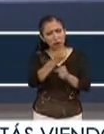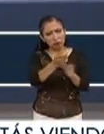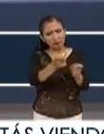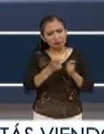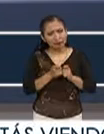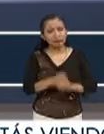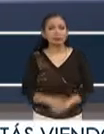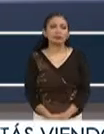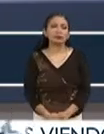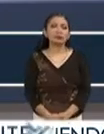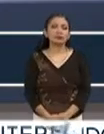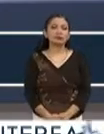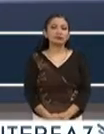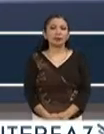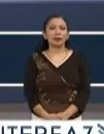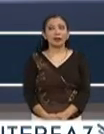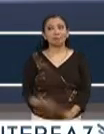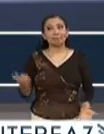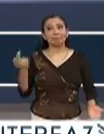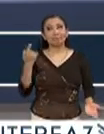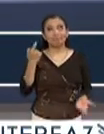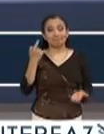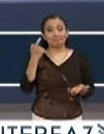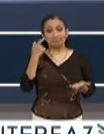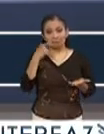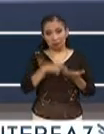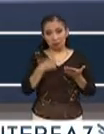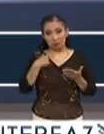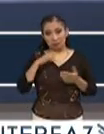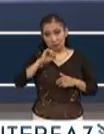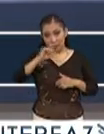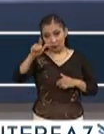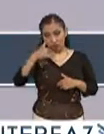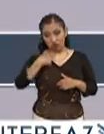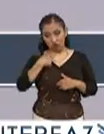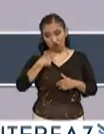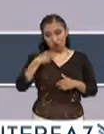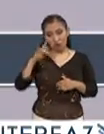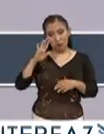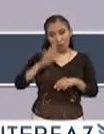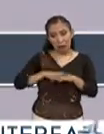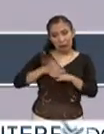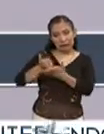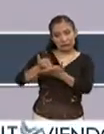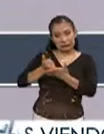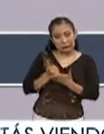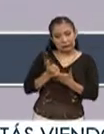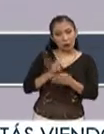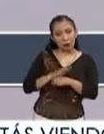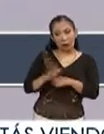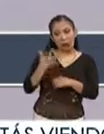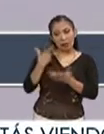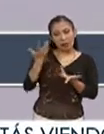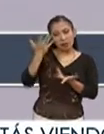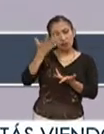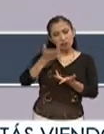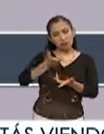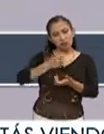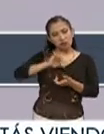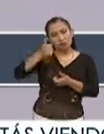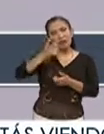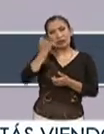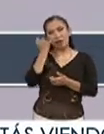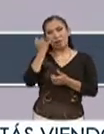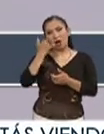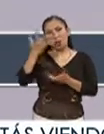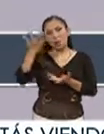oportunidad como esta? Pues yo creo que en lo profesional lo que más me beneficia es pues el dominio de otra